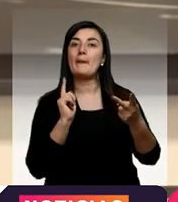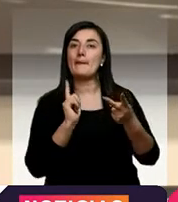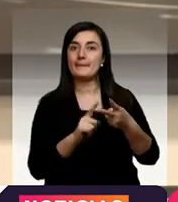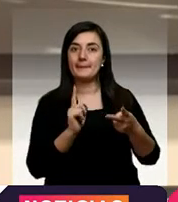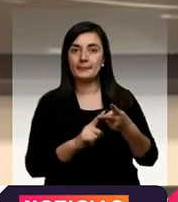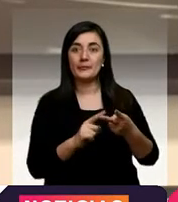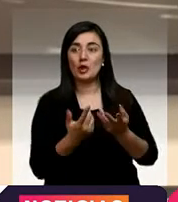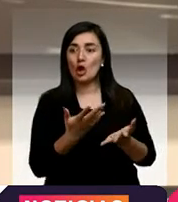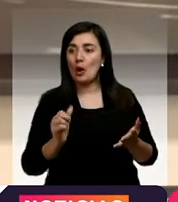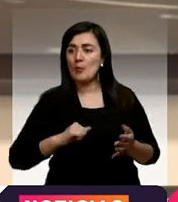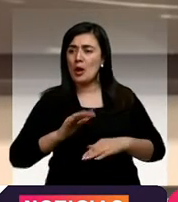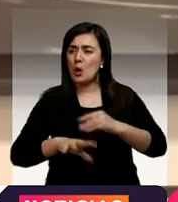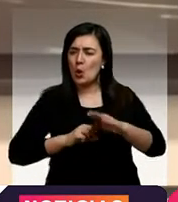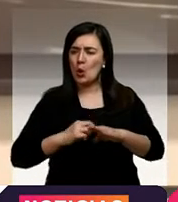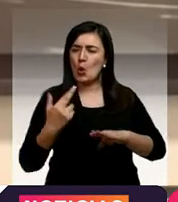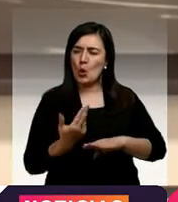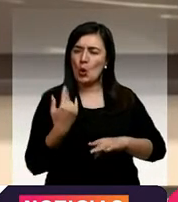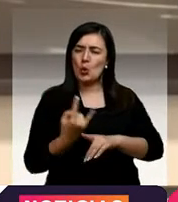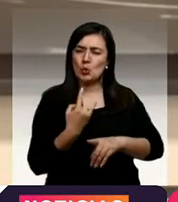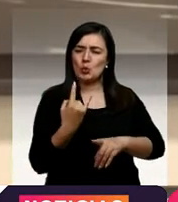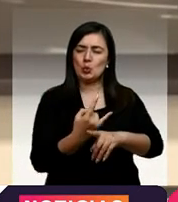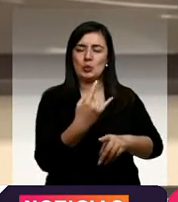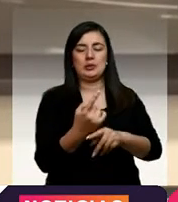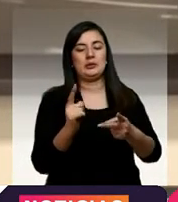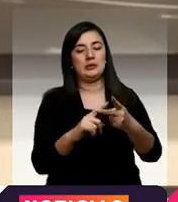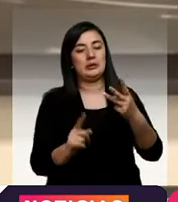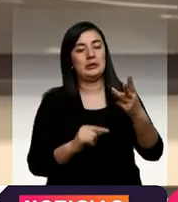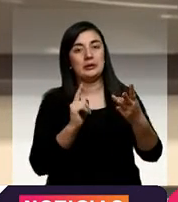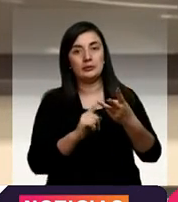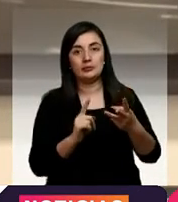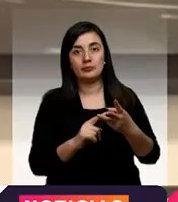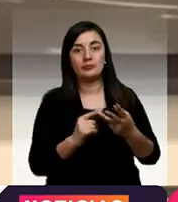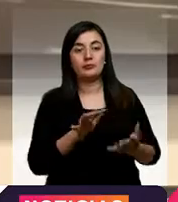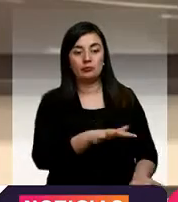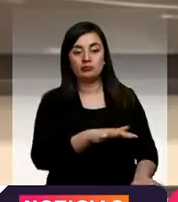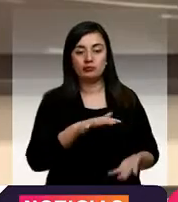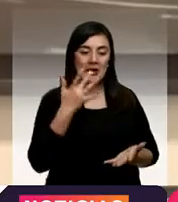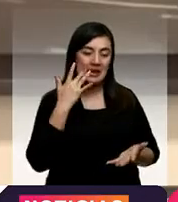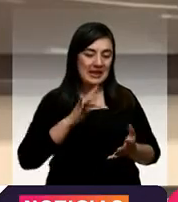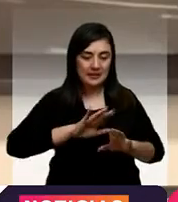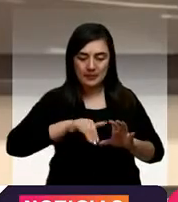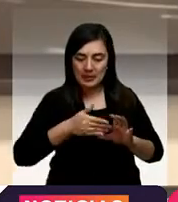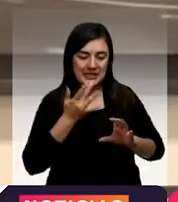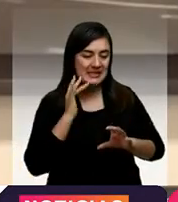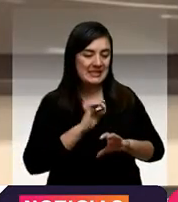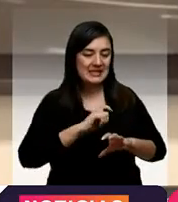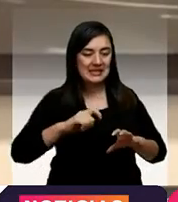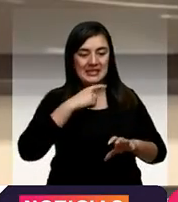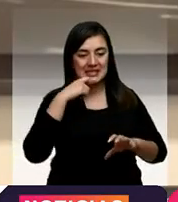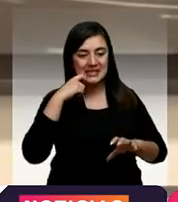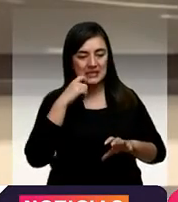pueda una y otra vez. Y tres, entregar siempre limpio y seco los